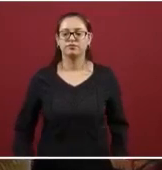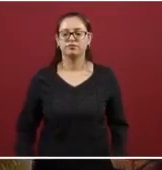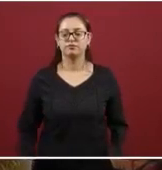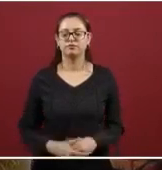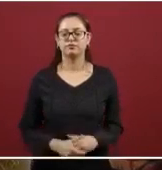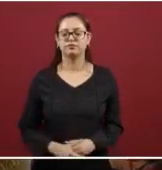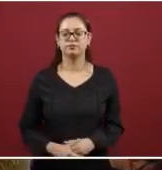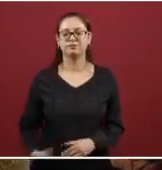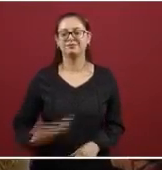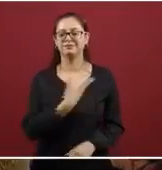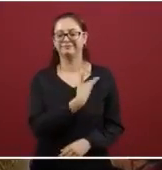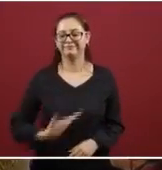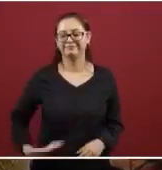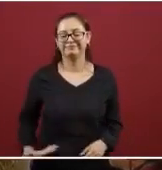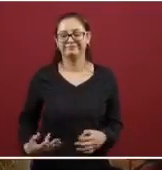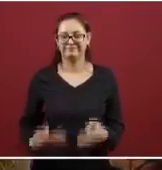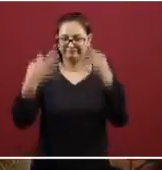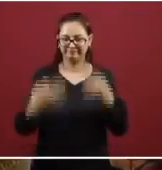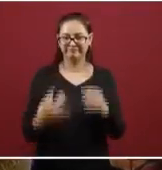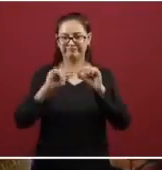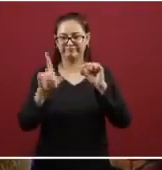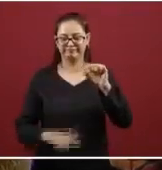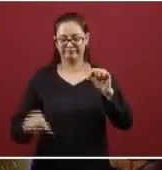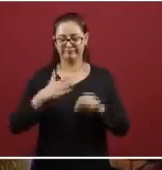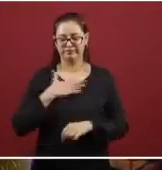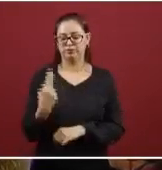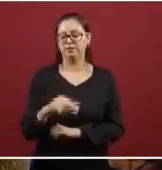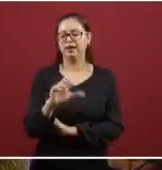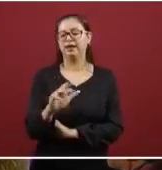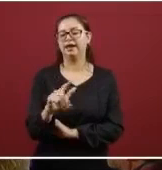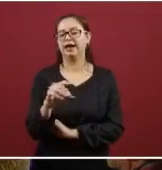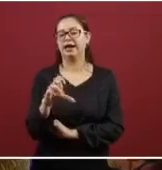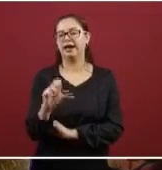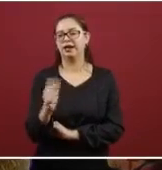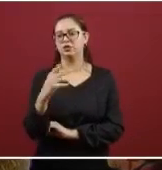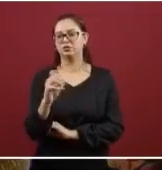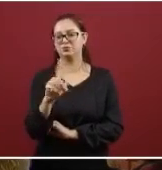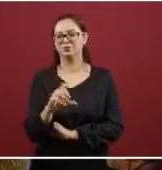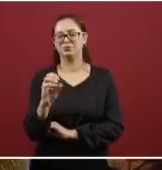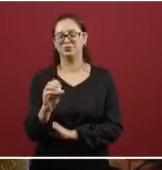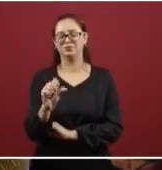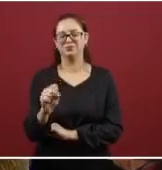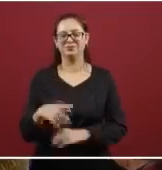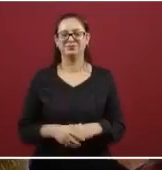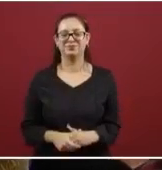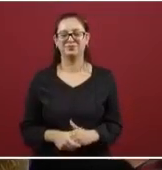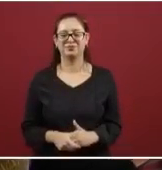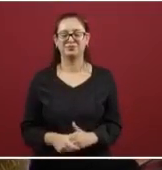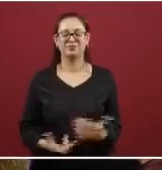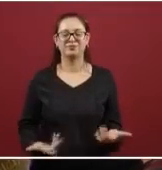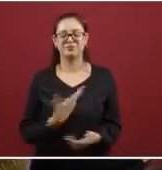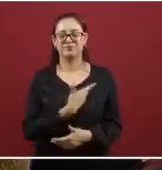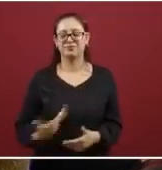Presidente Constitucional de México, Carlos Pozos, de Líderes Mexicanos y Petróleo y Energía. Presidente, pues ya en el